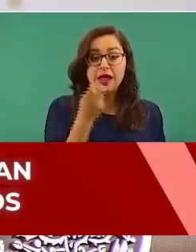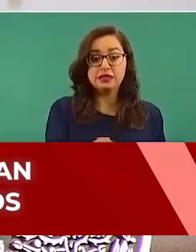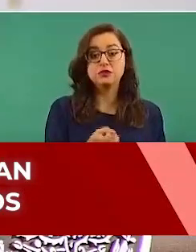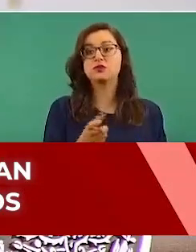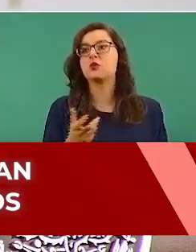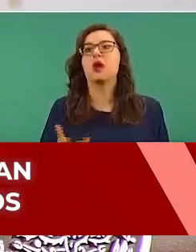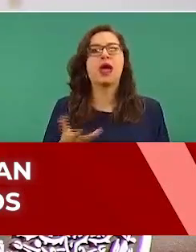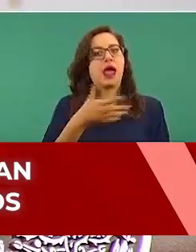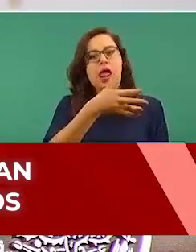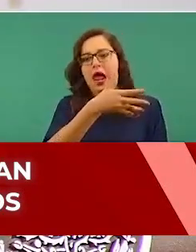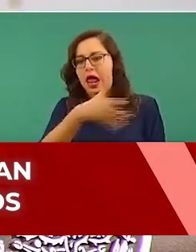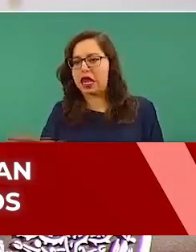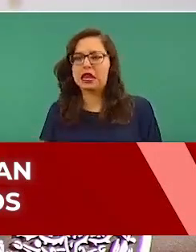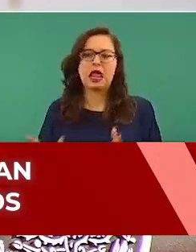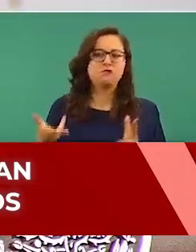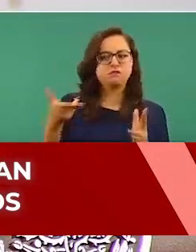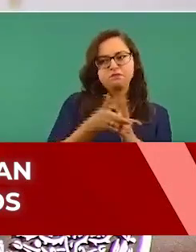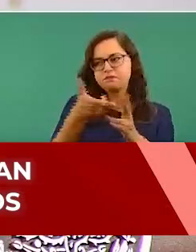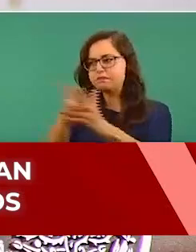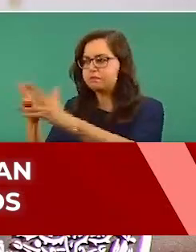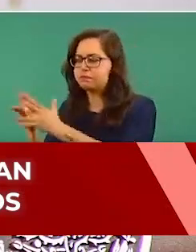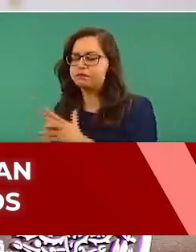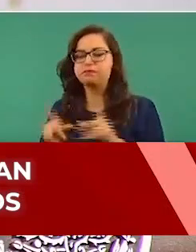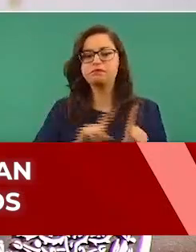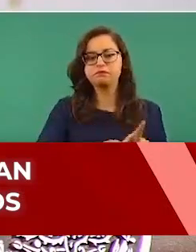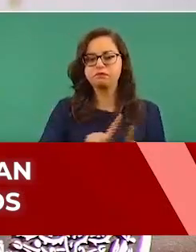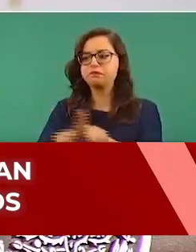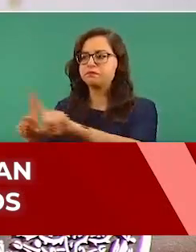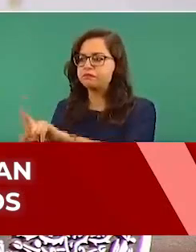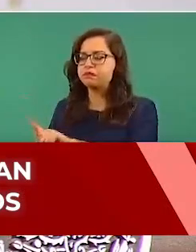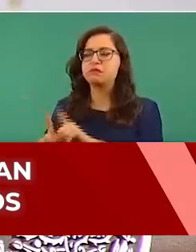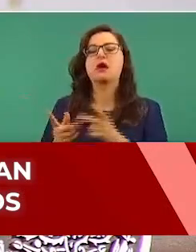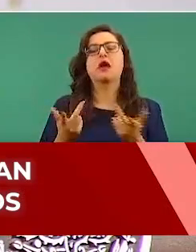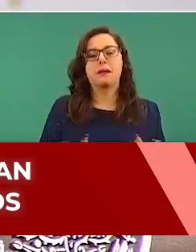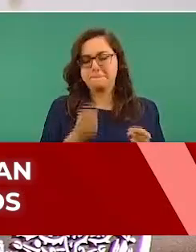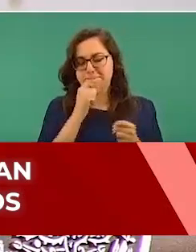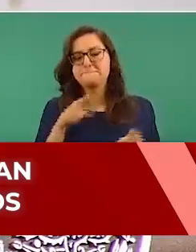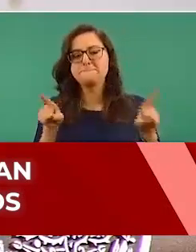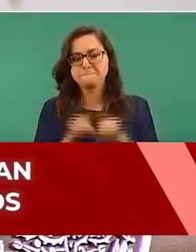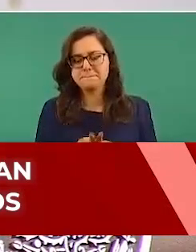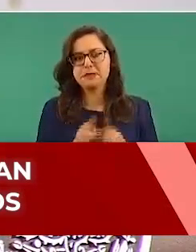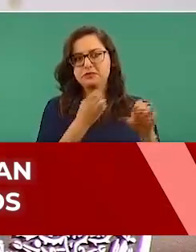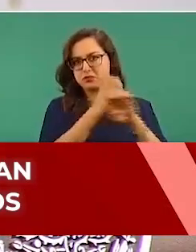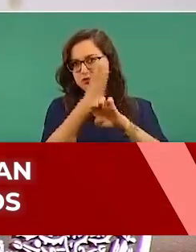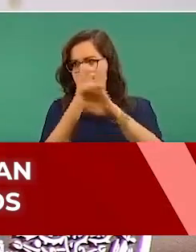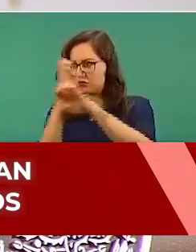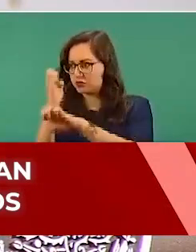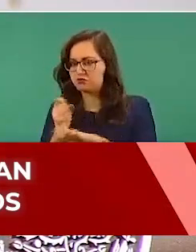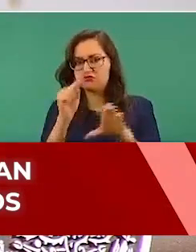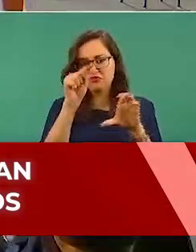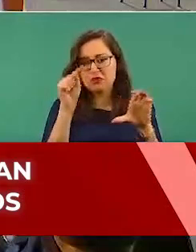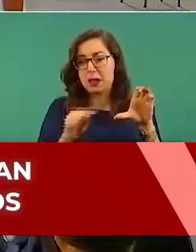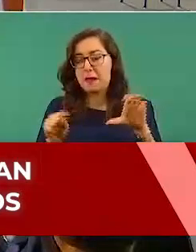los asesinatos y demás actos de violencia se concentran en algunos estados. Más de la mitad de los eventos